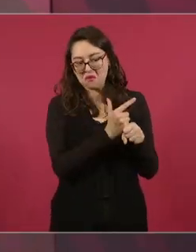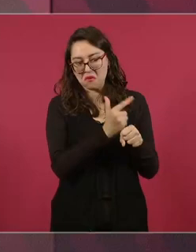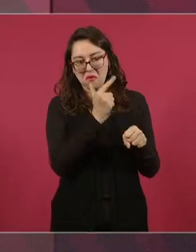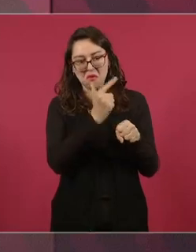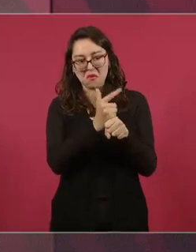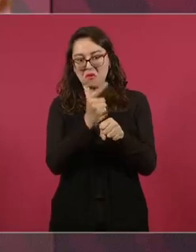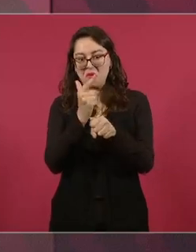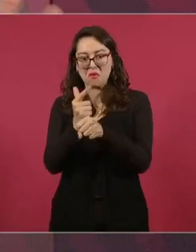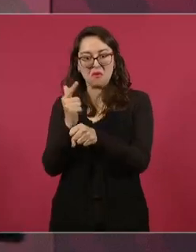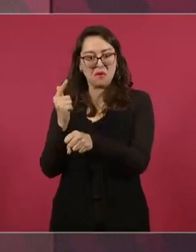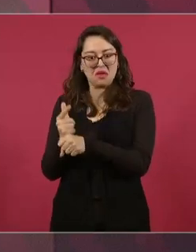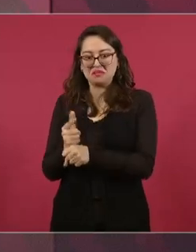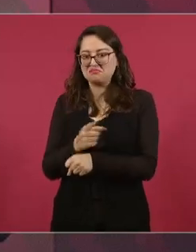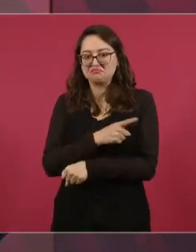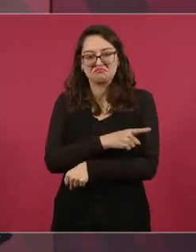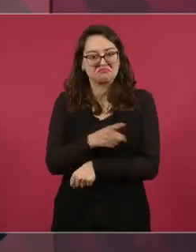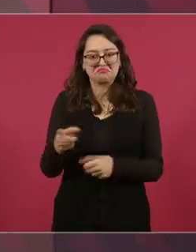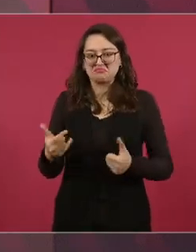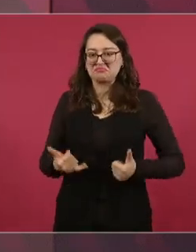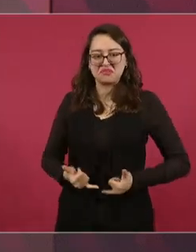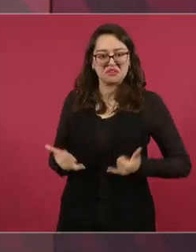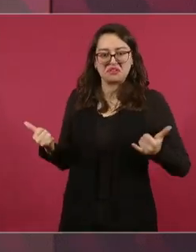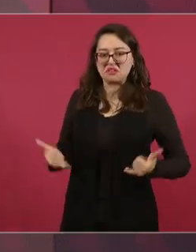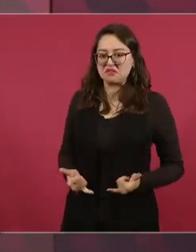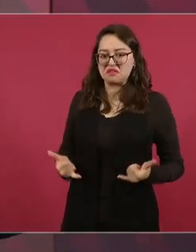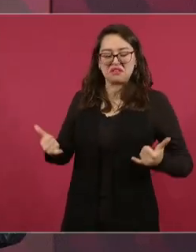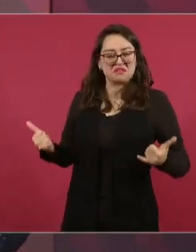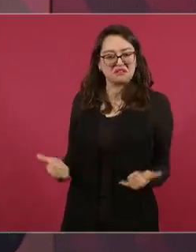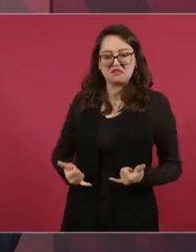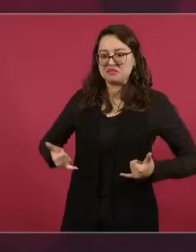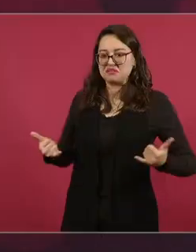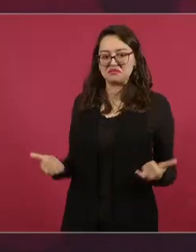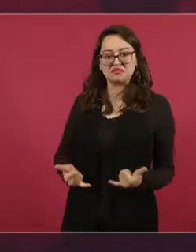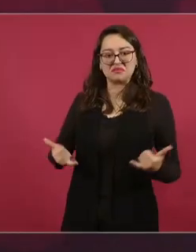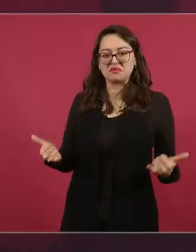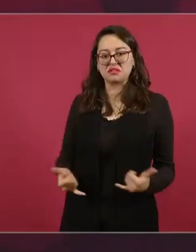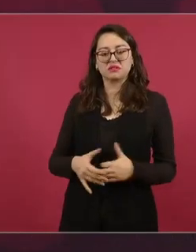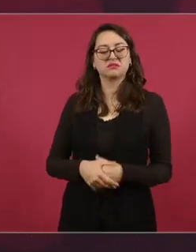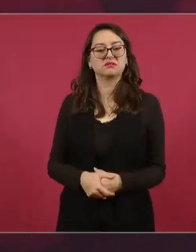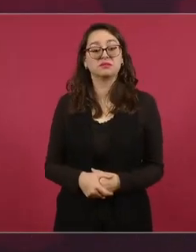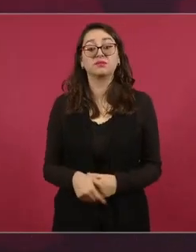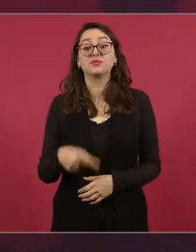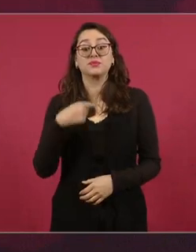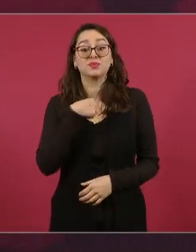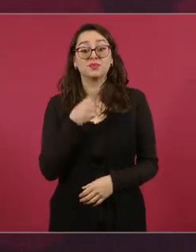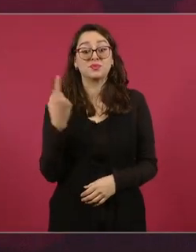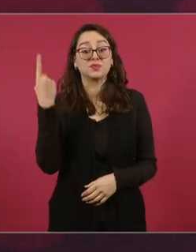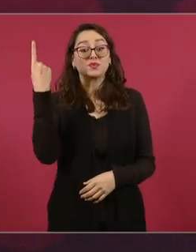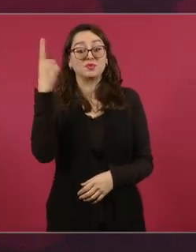hace poco, bueno, me sigo enterando de